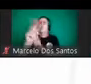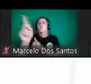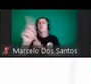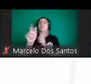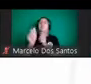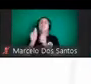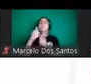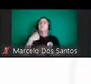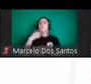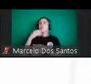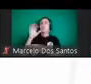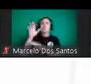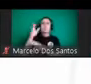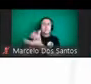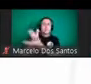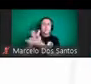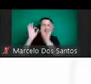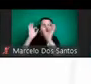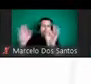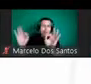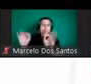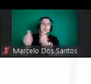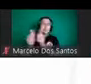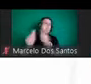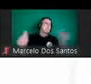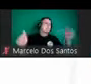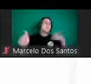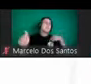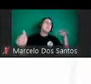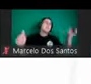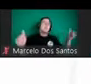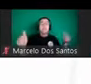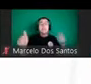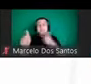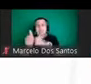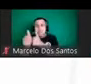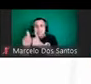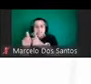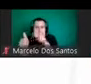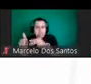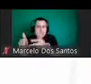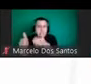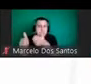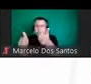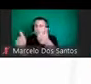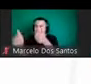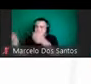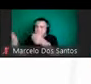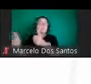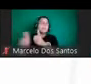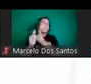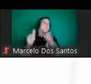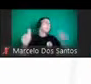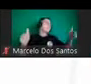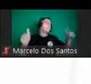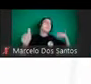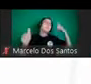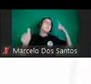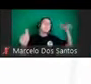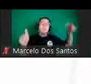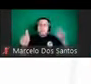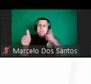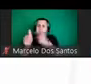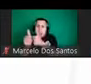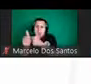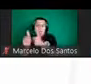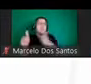seguimiento, hablar con la persona, con el jefe, con los compañeros, por lo menos cada tanto hacer ese seguimiento para identificar